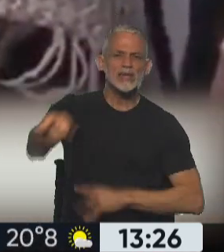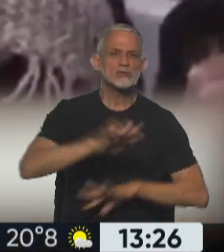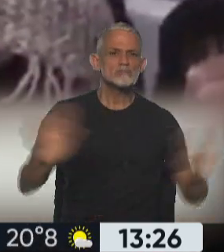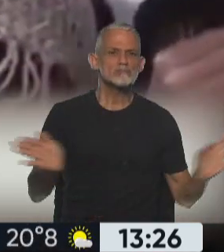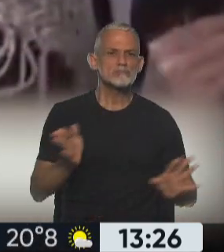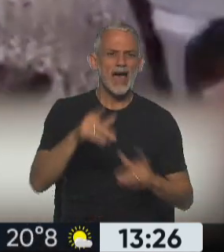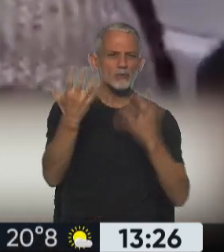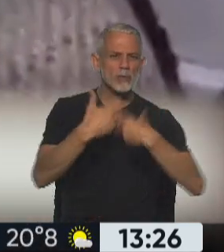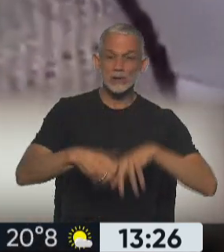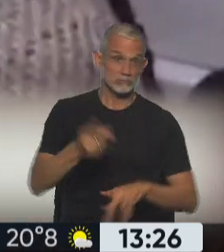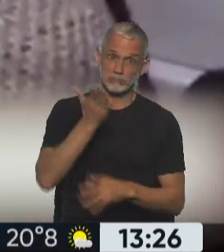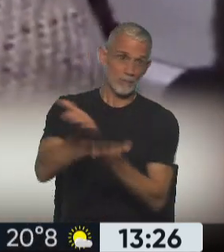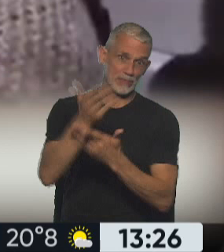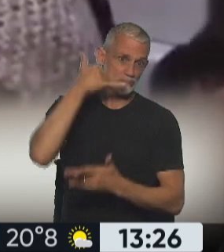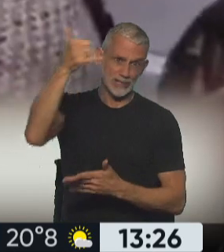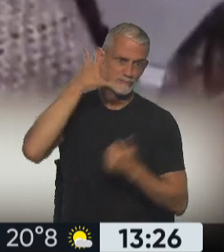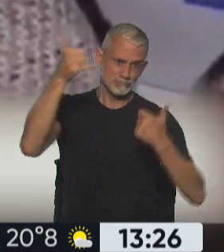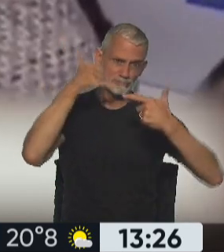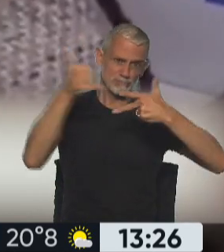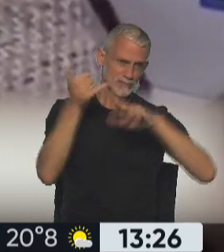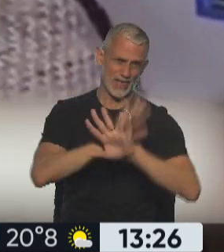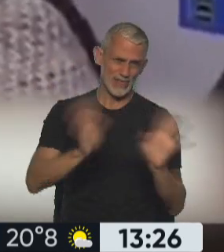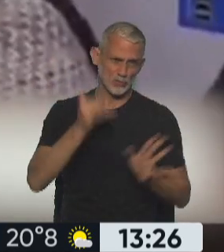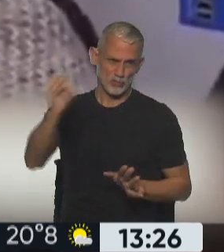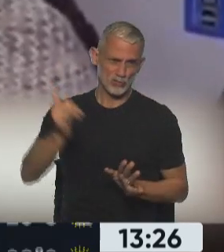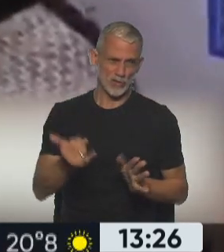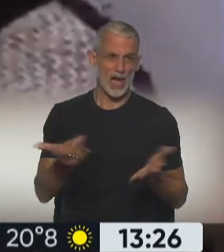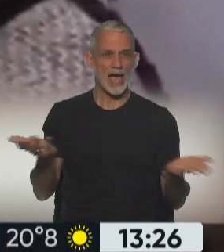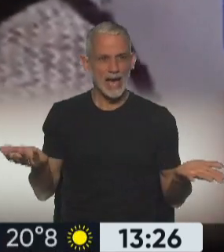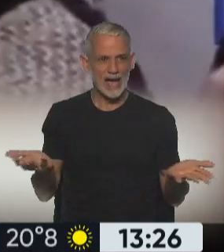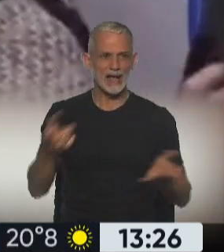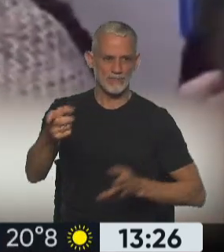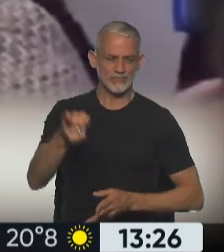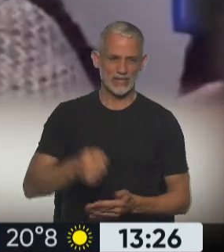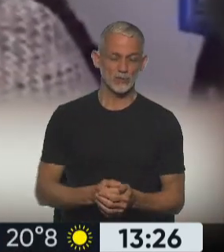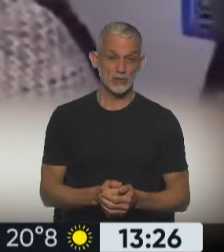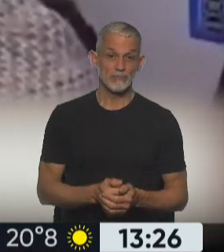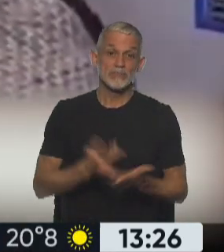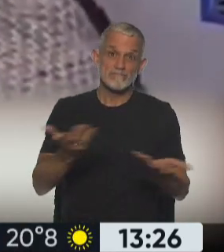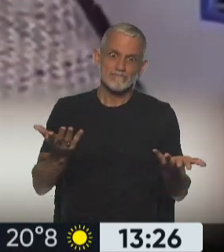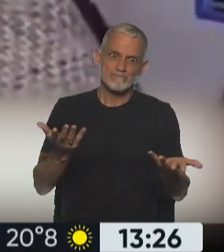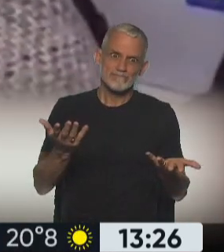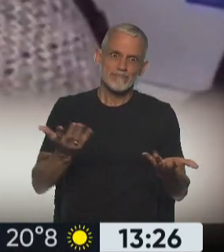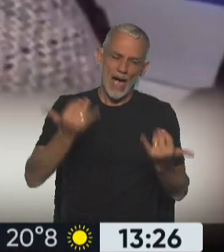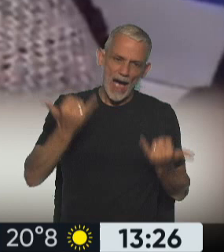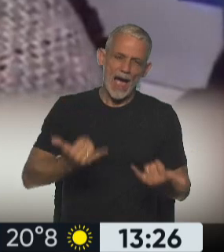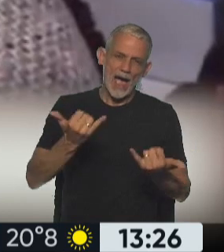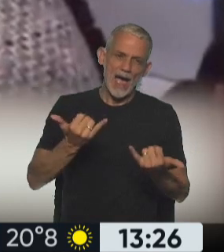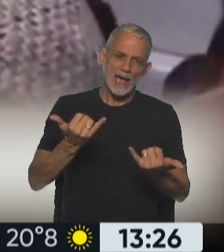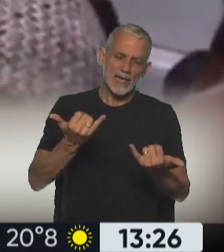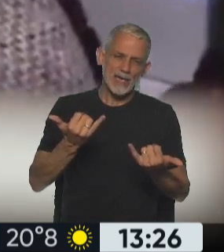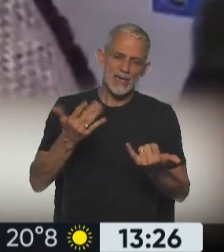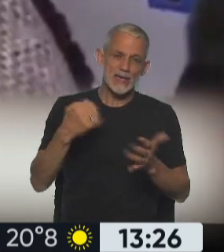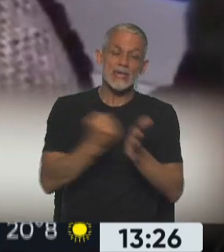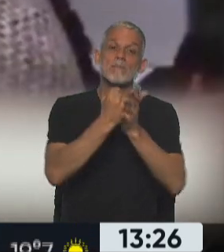pide que se repare pide que se que se accione y evidentemente está haciendo de